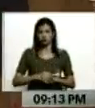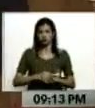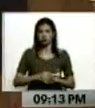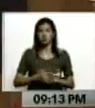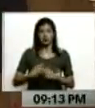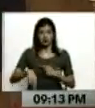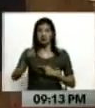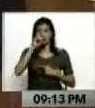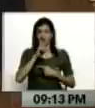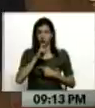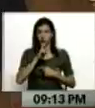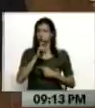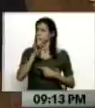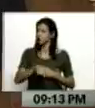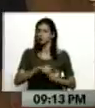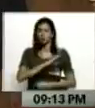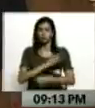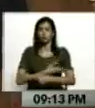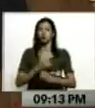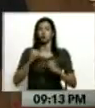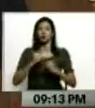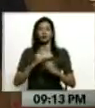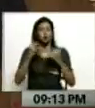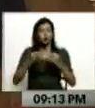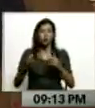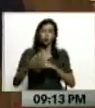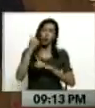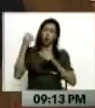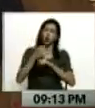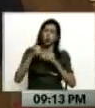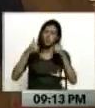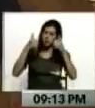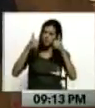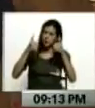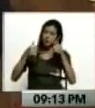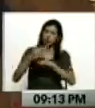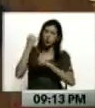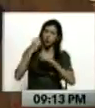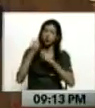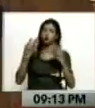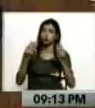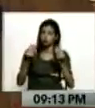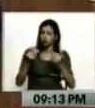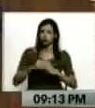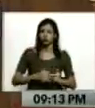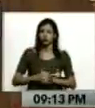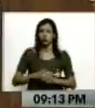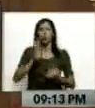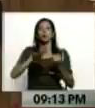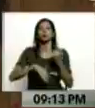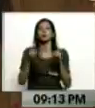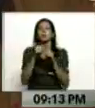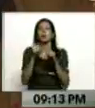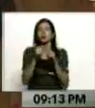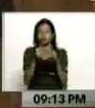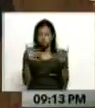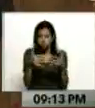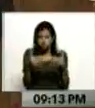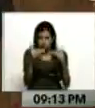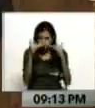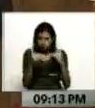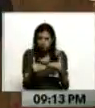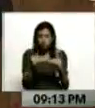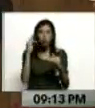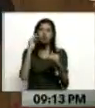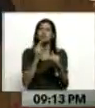luchado y estoy seguro que será intenso en los éxitos que vamos a obtener termina diciendo